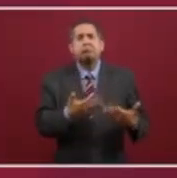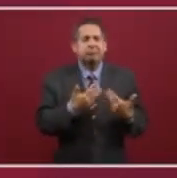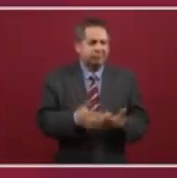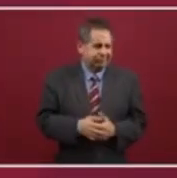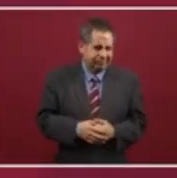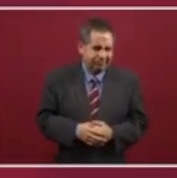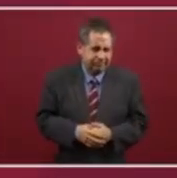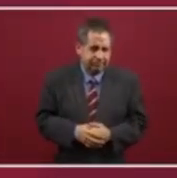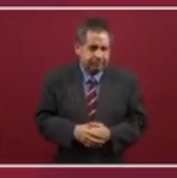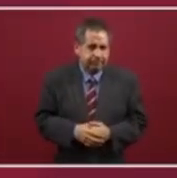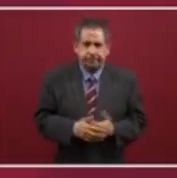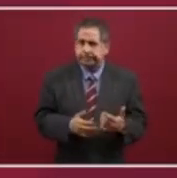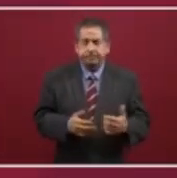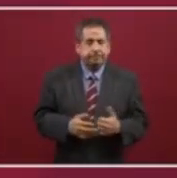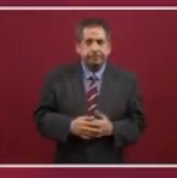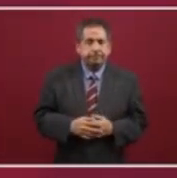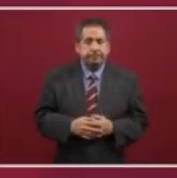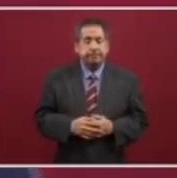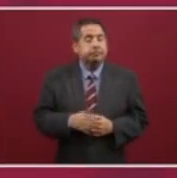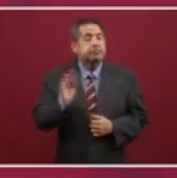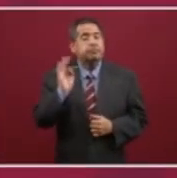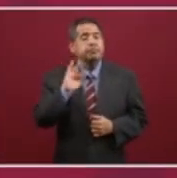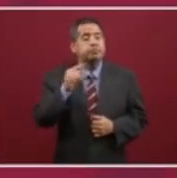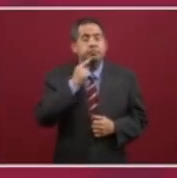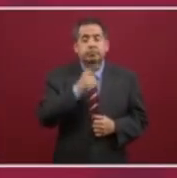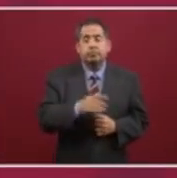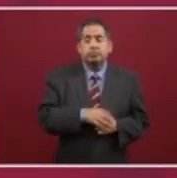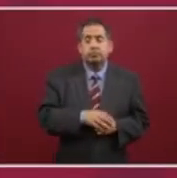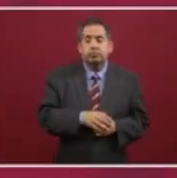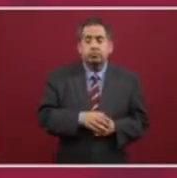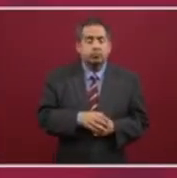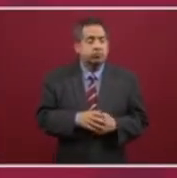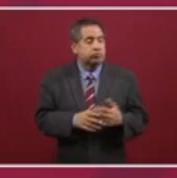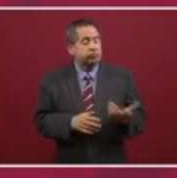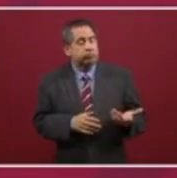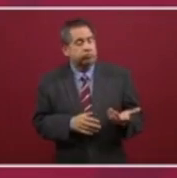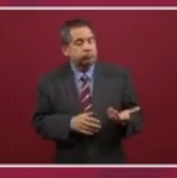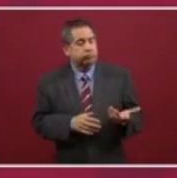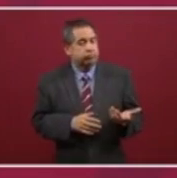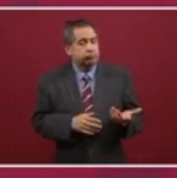hubiese demostrado que es humano,